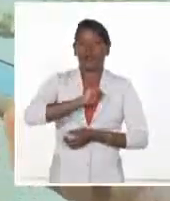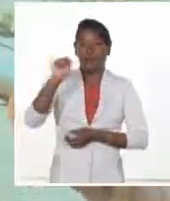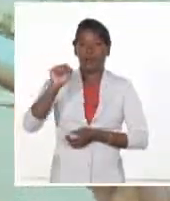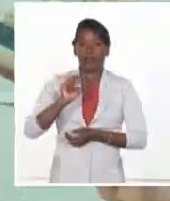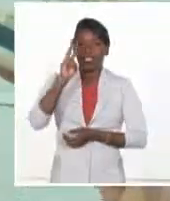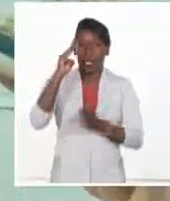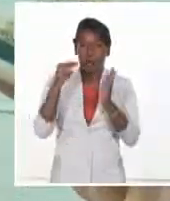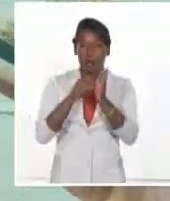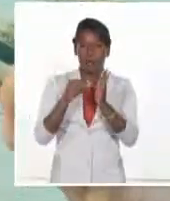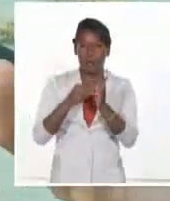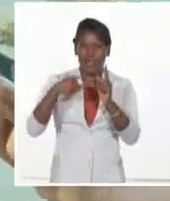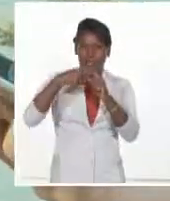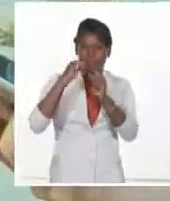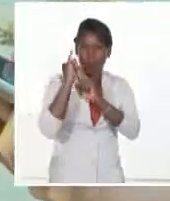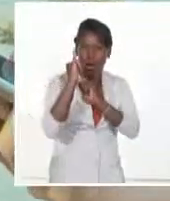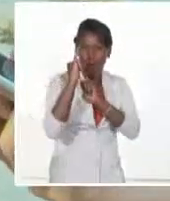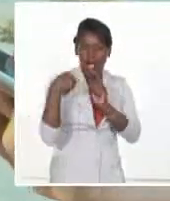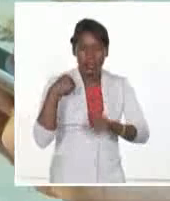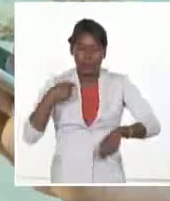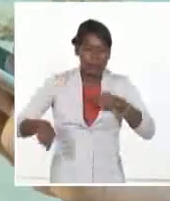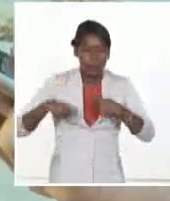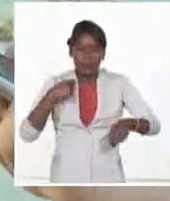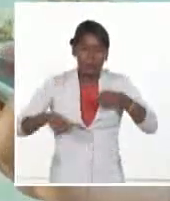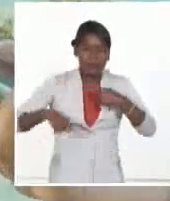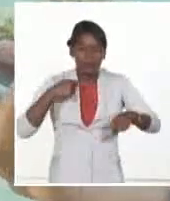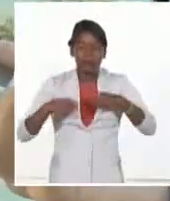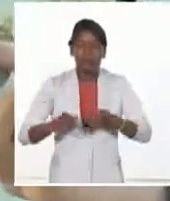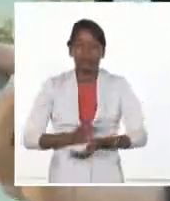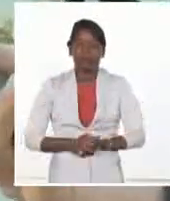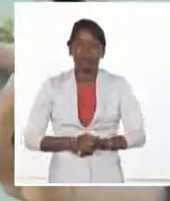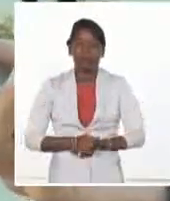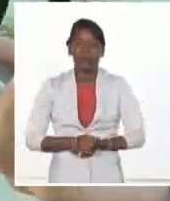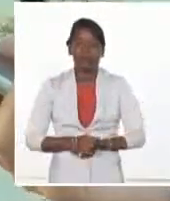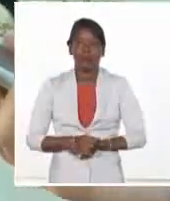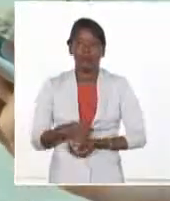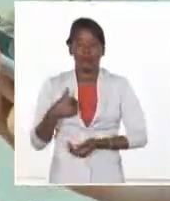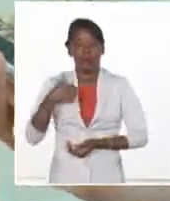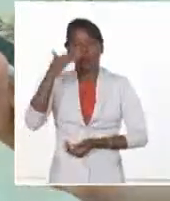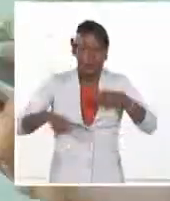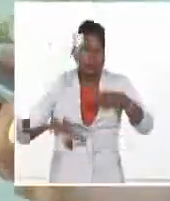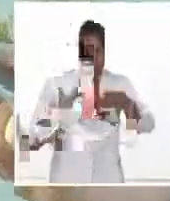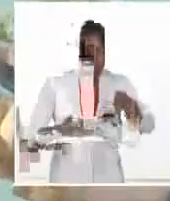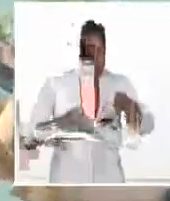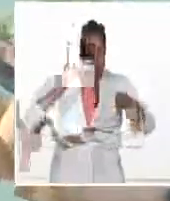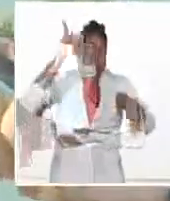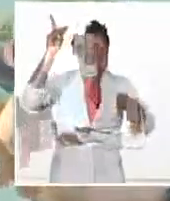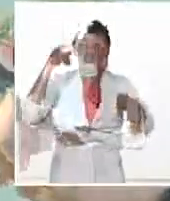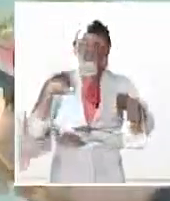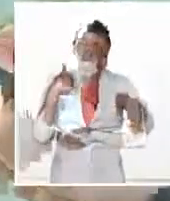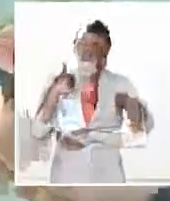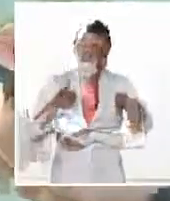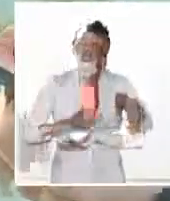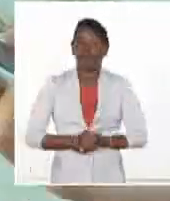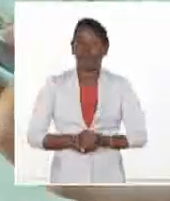tiempo perdido este año debido a una lesión, pero bueno, ya gracias a Dios me recuperé. gracias a todos los